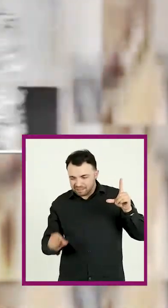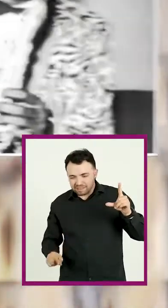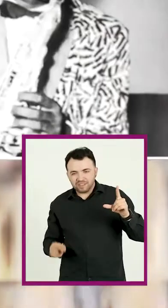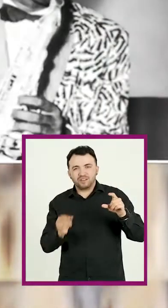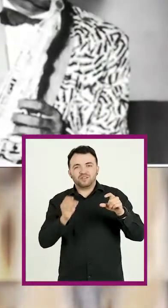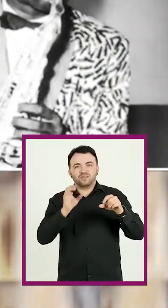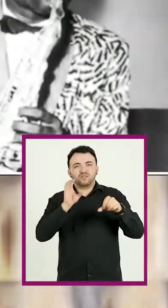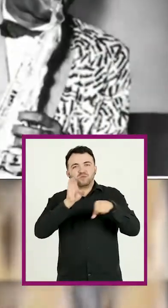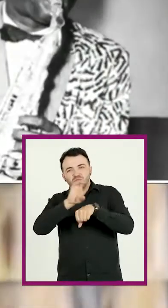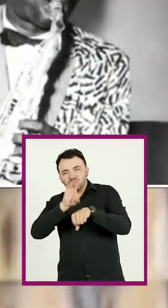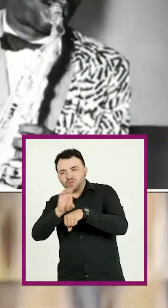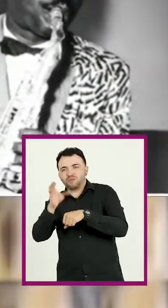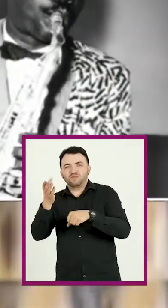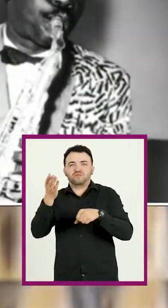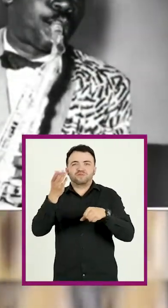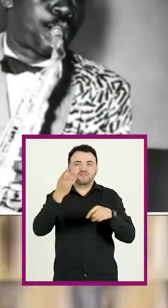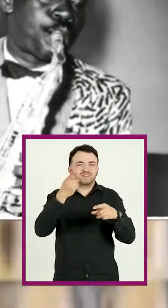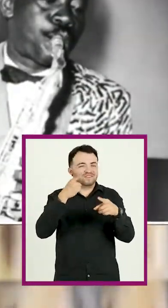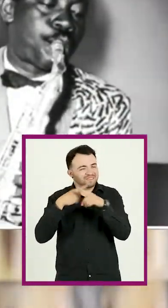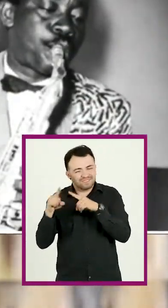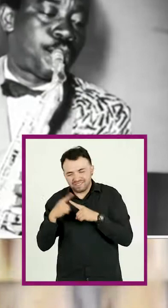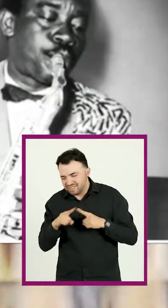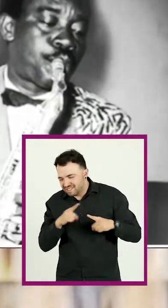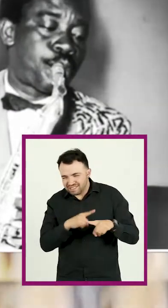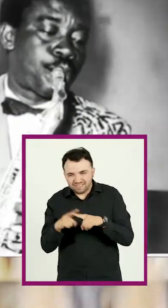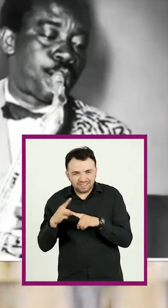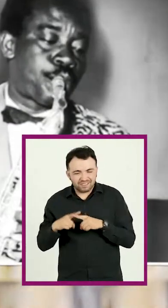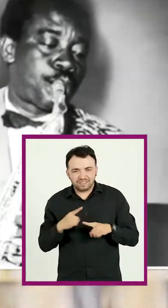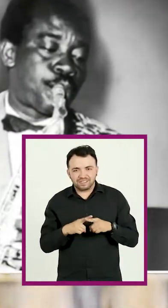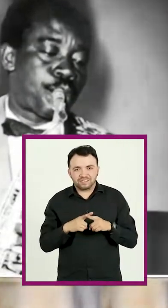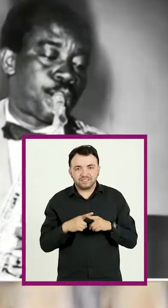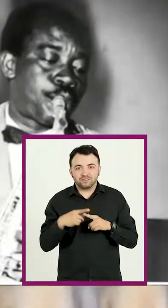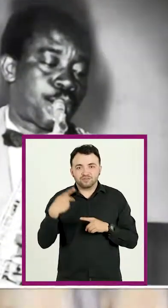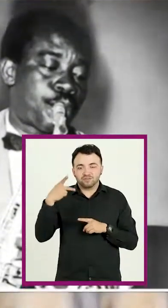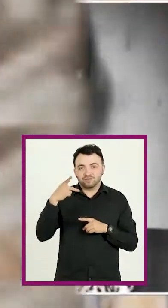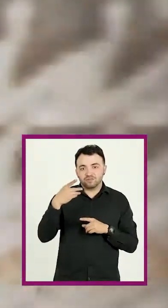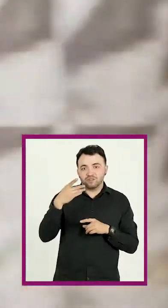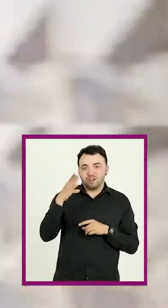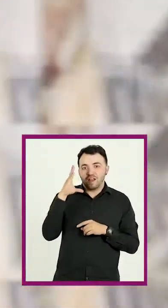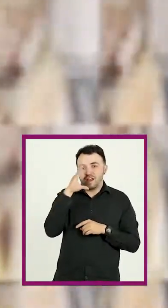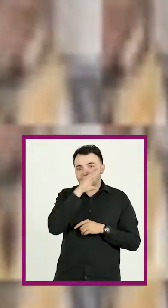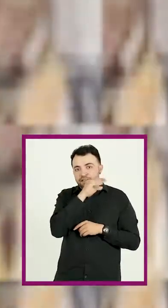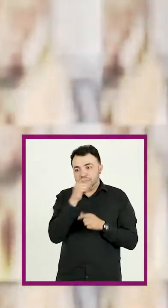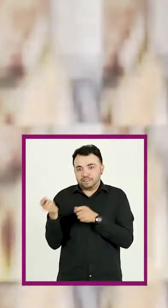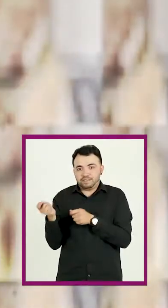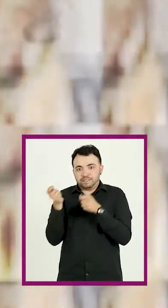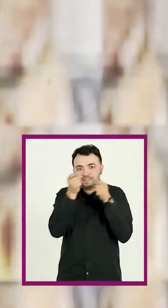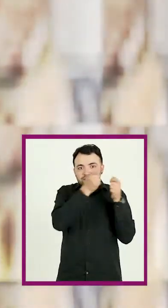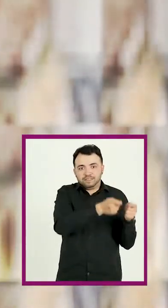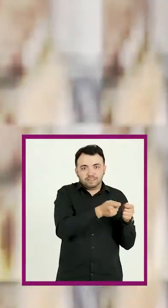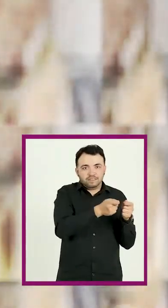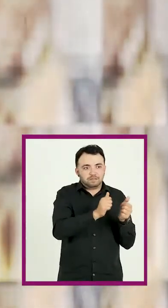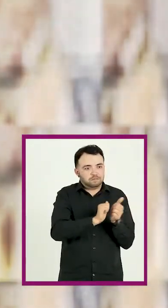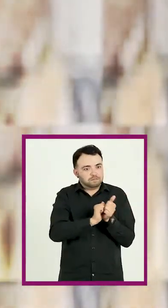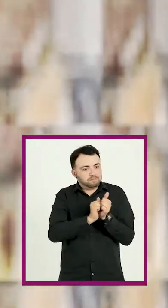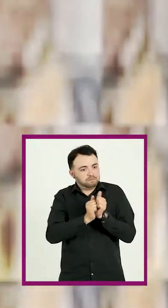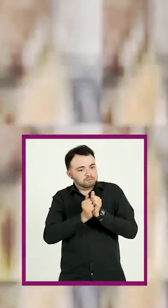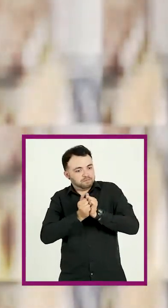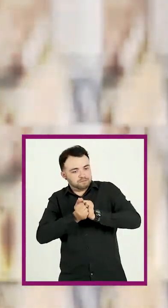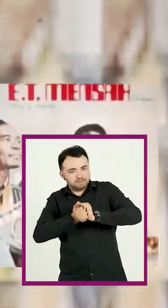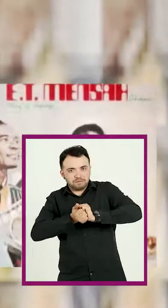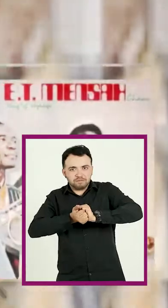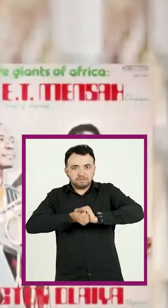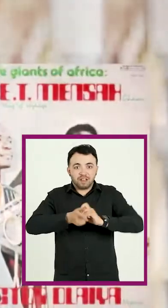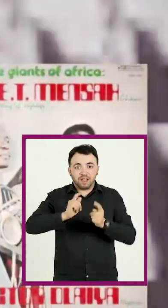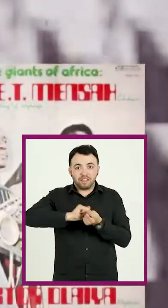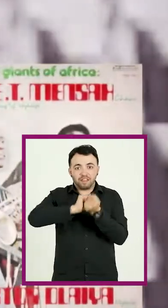ritmos afrocubanos. Es decir, que la influencia, llegó la música africana a Latinoamérica, se desarrolló de una forma y